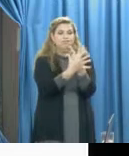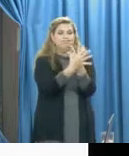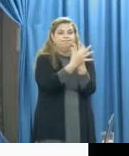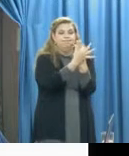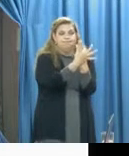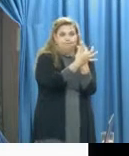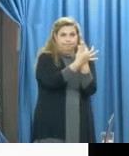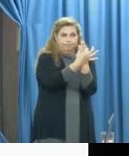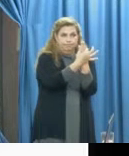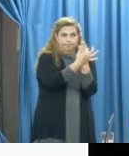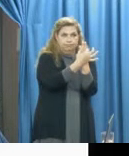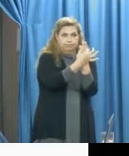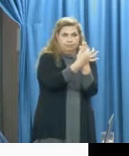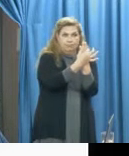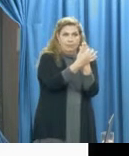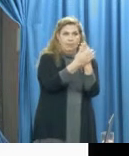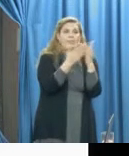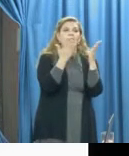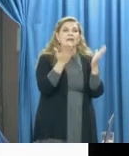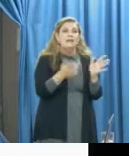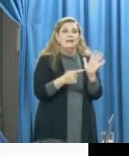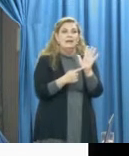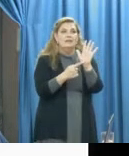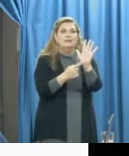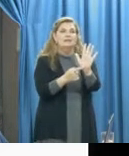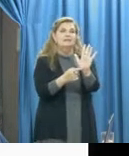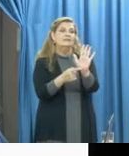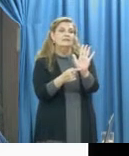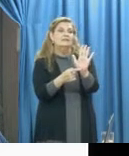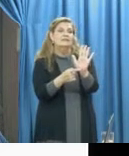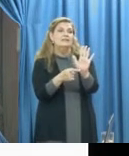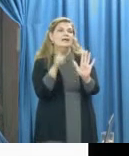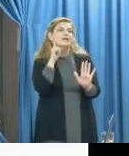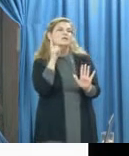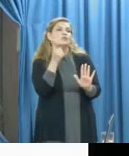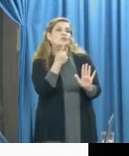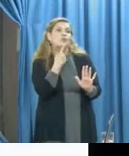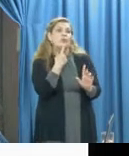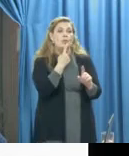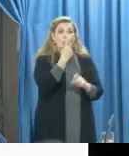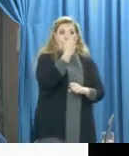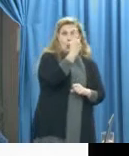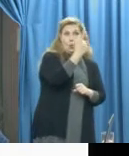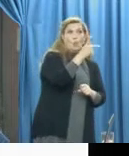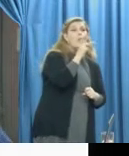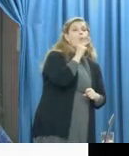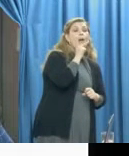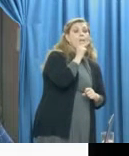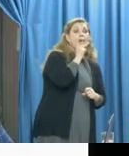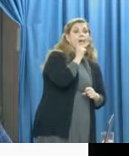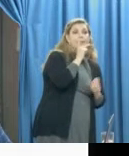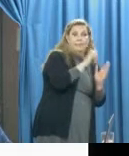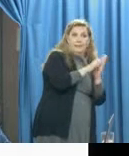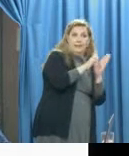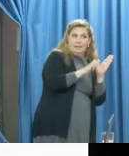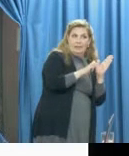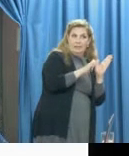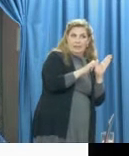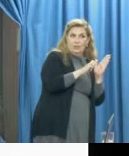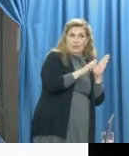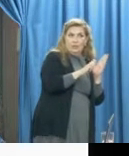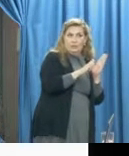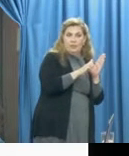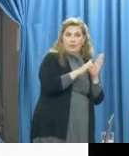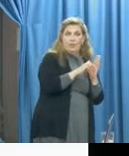dosis, entonces se va a presentar la sordera. Si un papá, en las sorderas